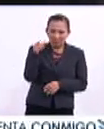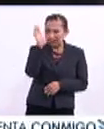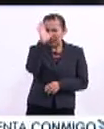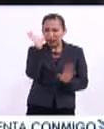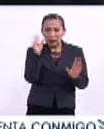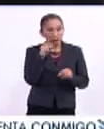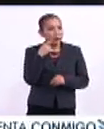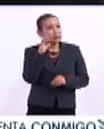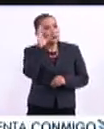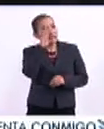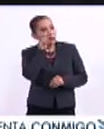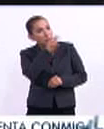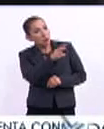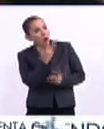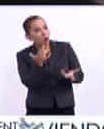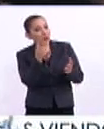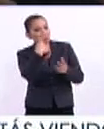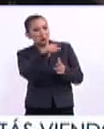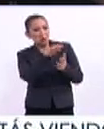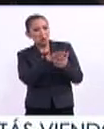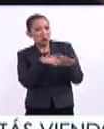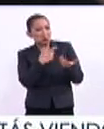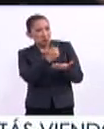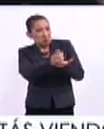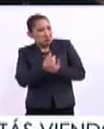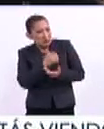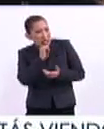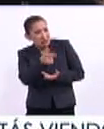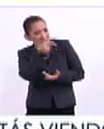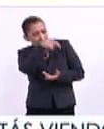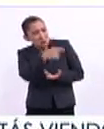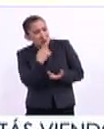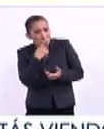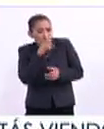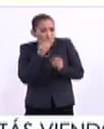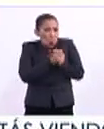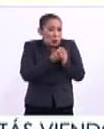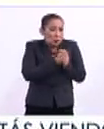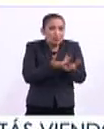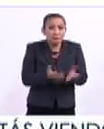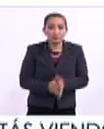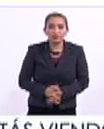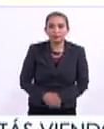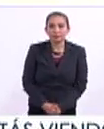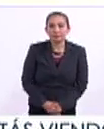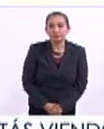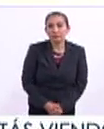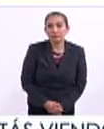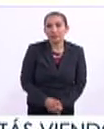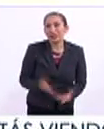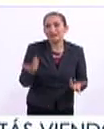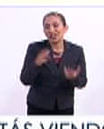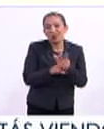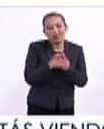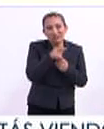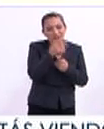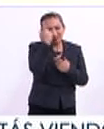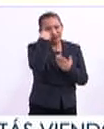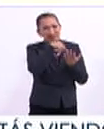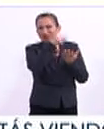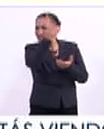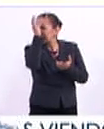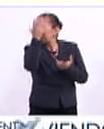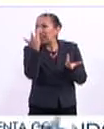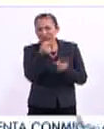ciencia como que tienen una agenda que no nos están compartiendo y, ¿no? Se hacen cosas exóticas que nadie entiende, ¿no? O